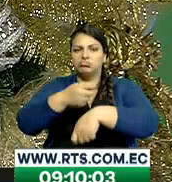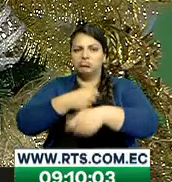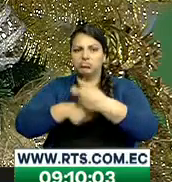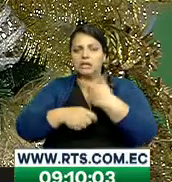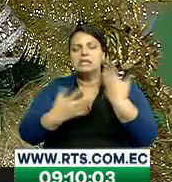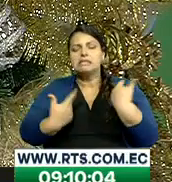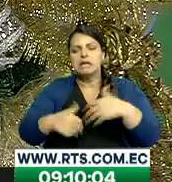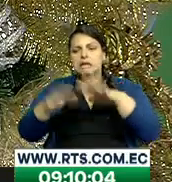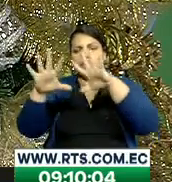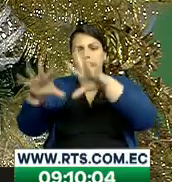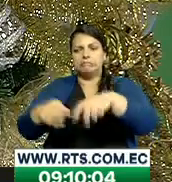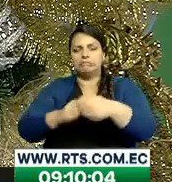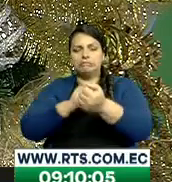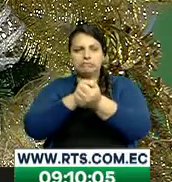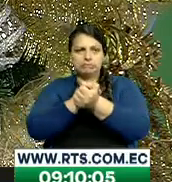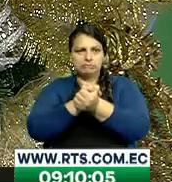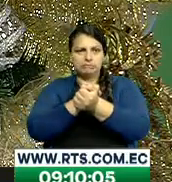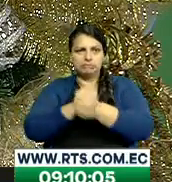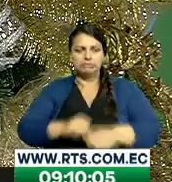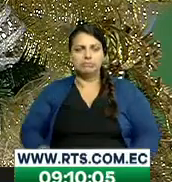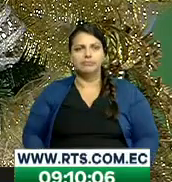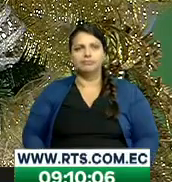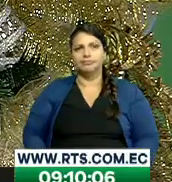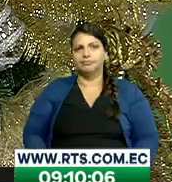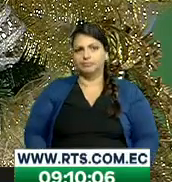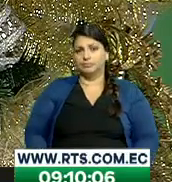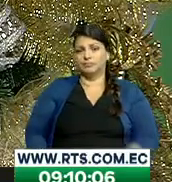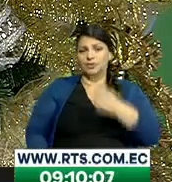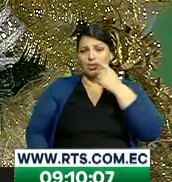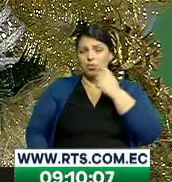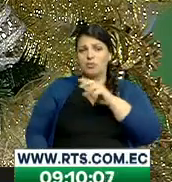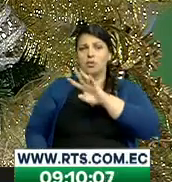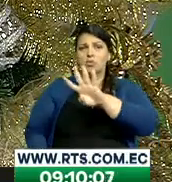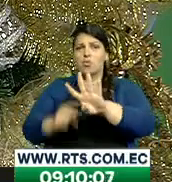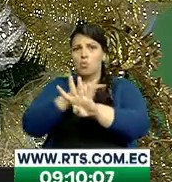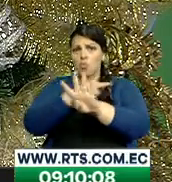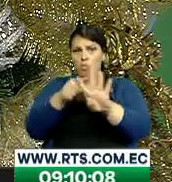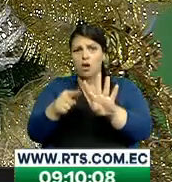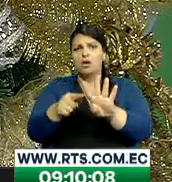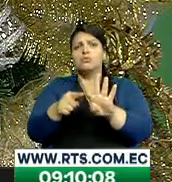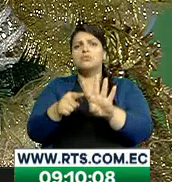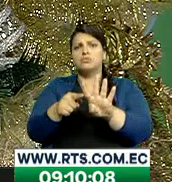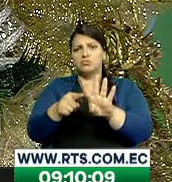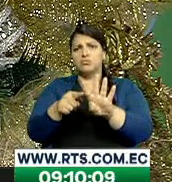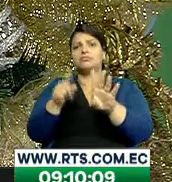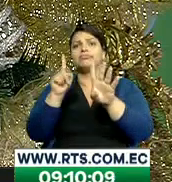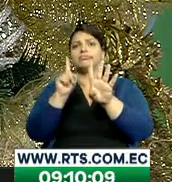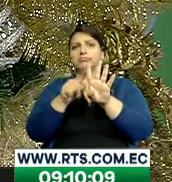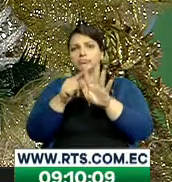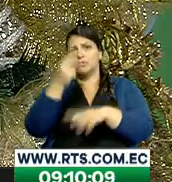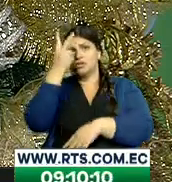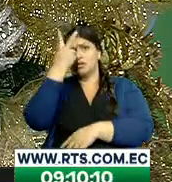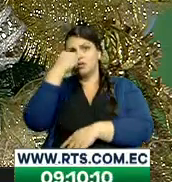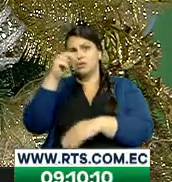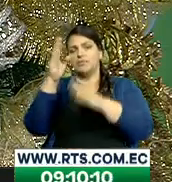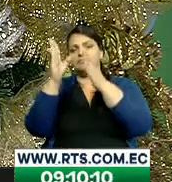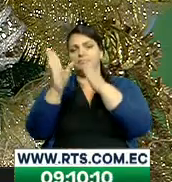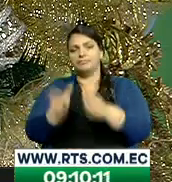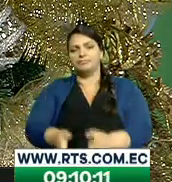de Guayas y Esmeraldas. Entre los detenidos consta un ciudadano mexicano quien tendría vínculos con el cartel de